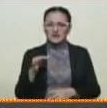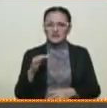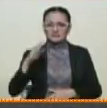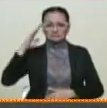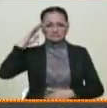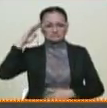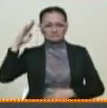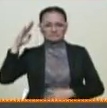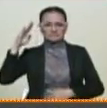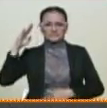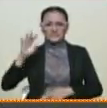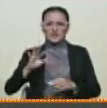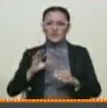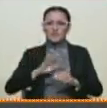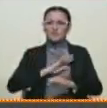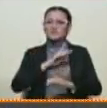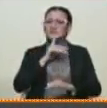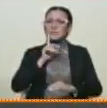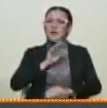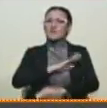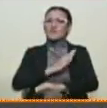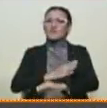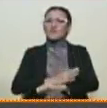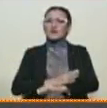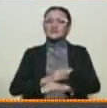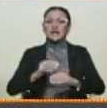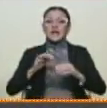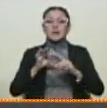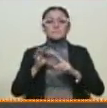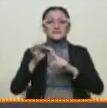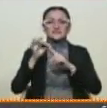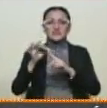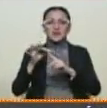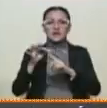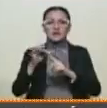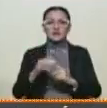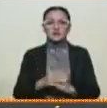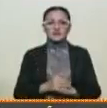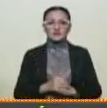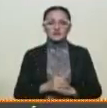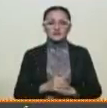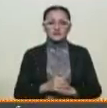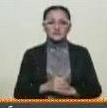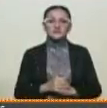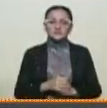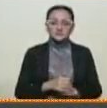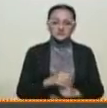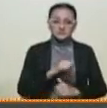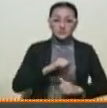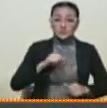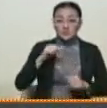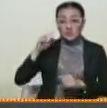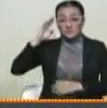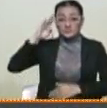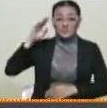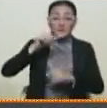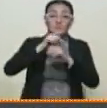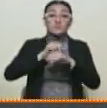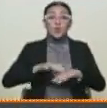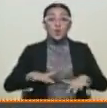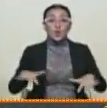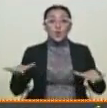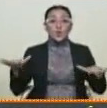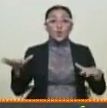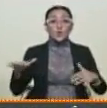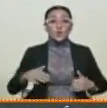especiales. El año 2016 lo declaré como el año de las fuerzas especiales de la Fuerza Armada Nacional y se expandieron. Yo sé